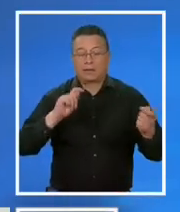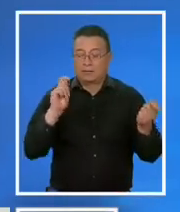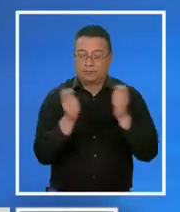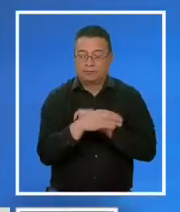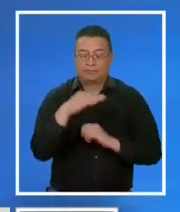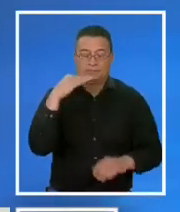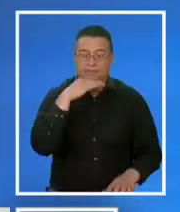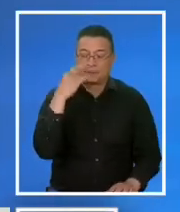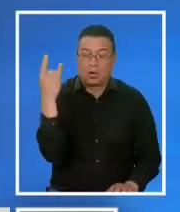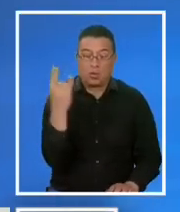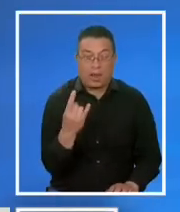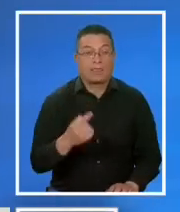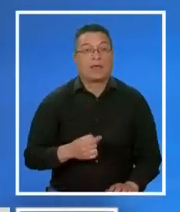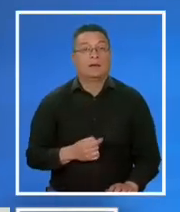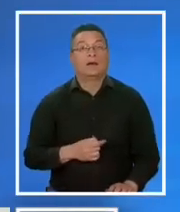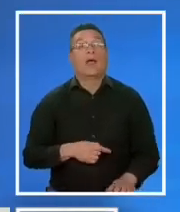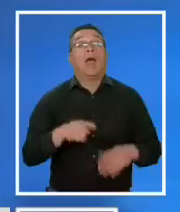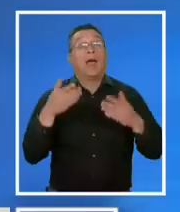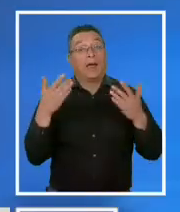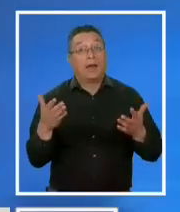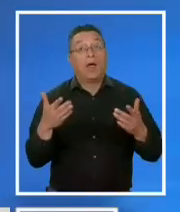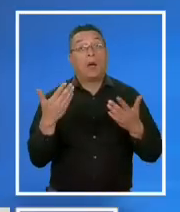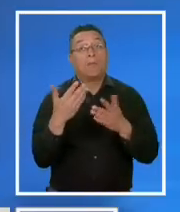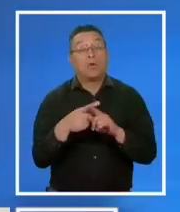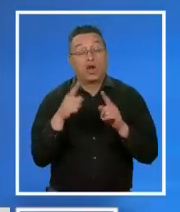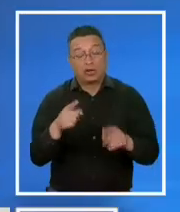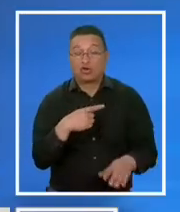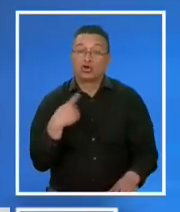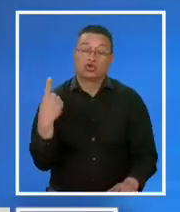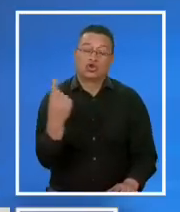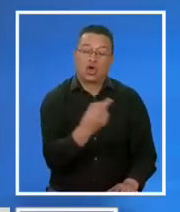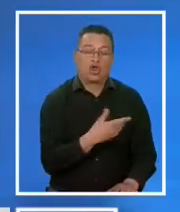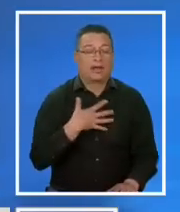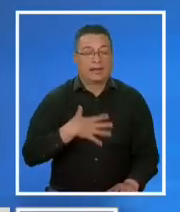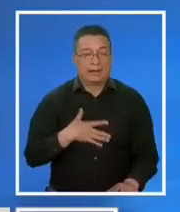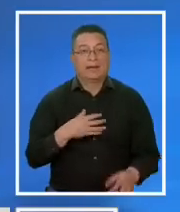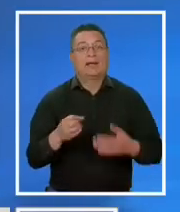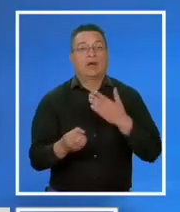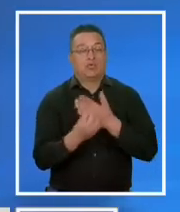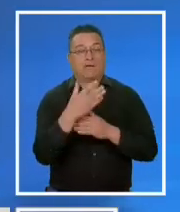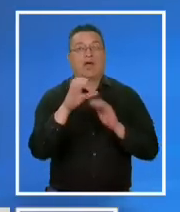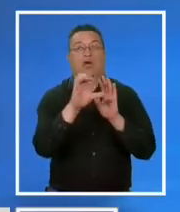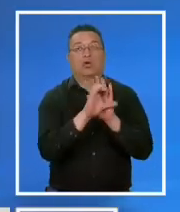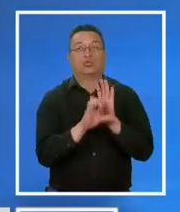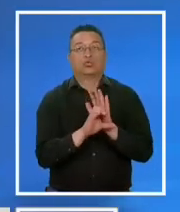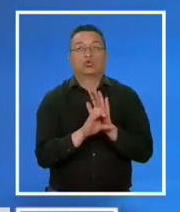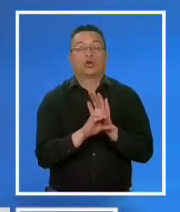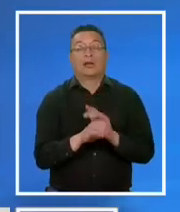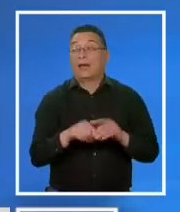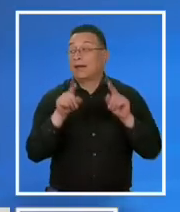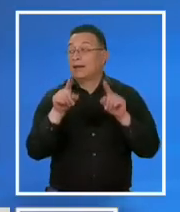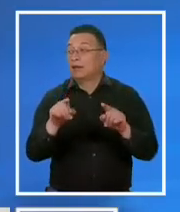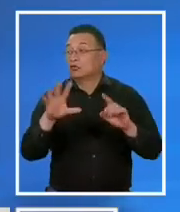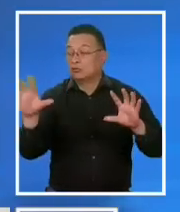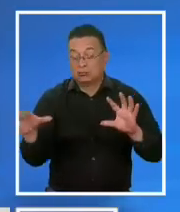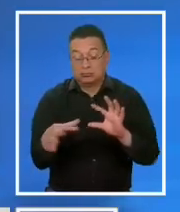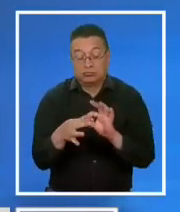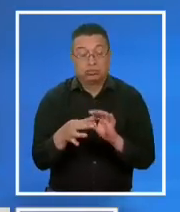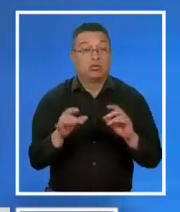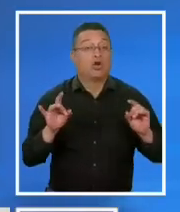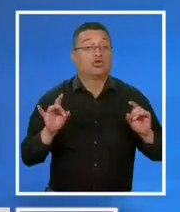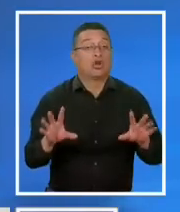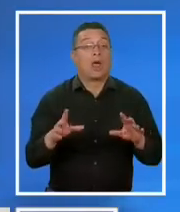a la brevedad por lo tanto Todos queremos una nueva constitución y esto no tiene que ver con algo